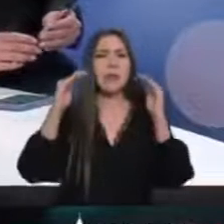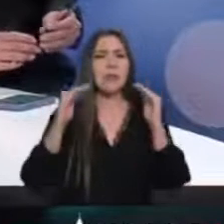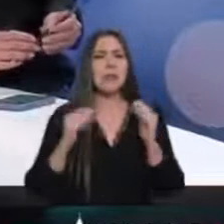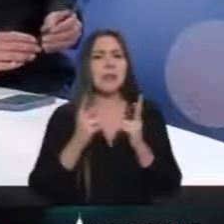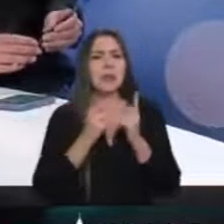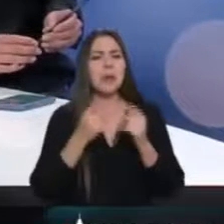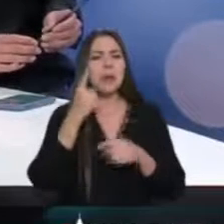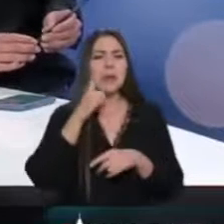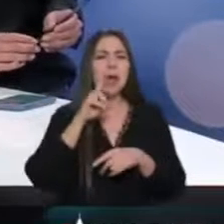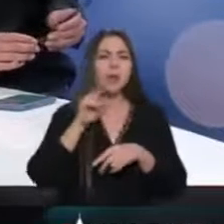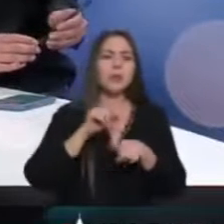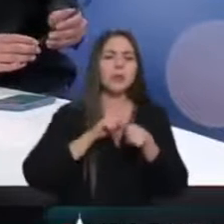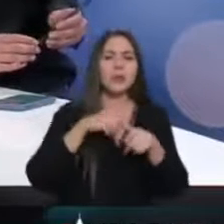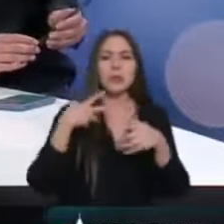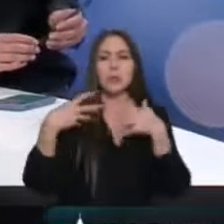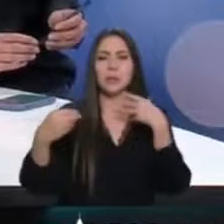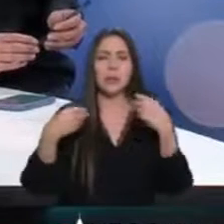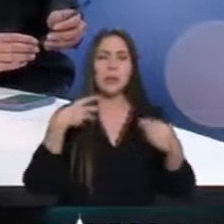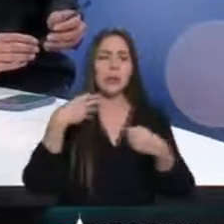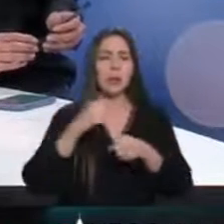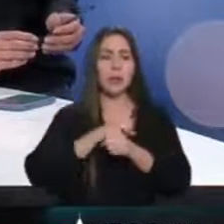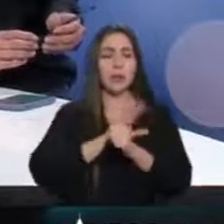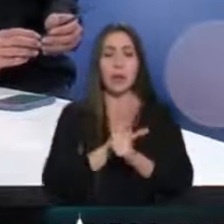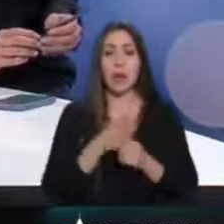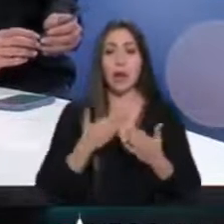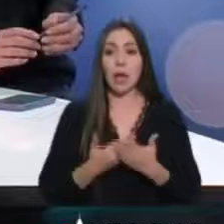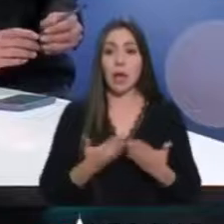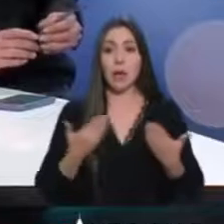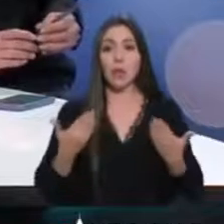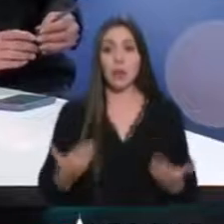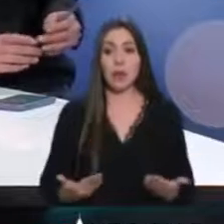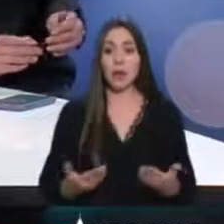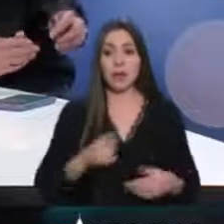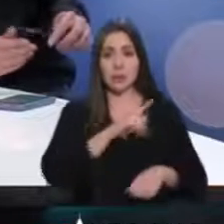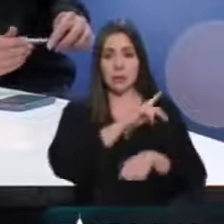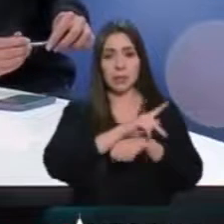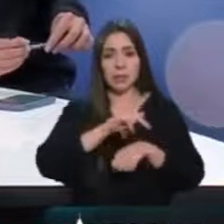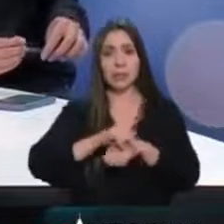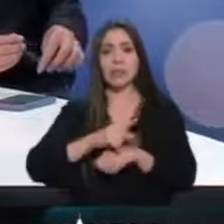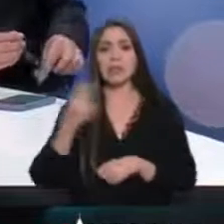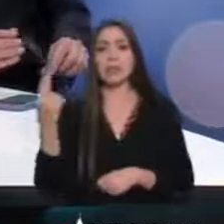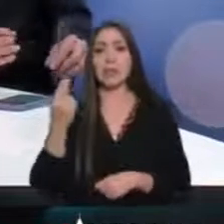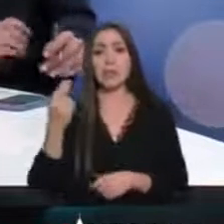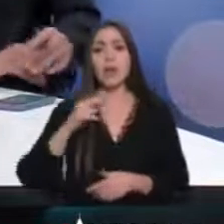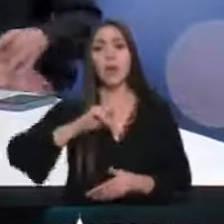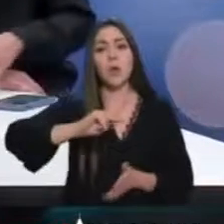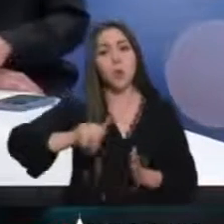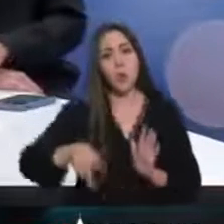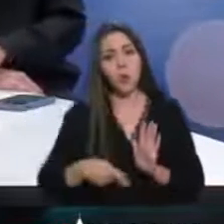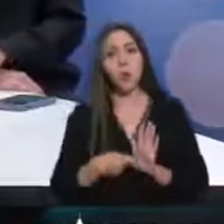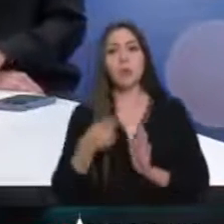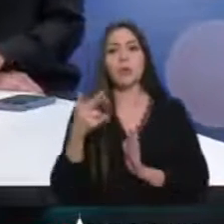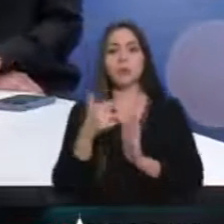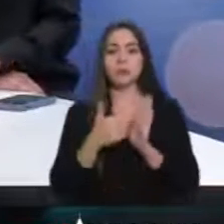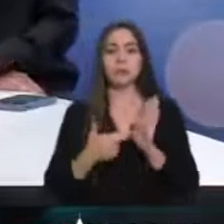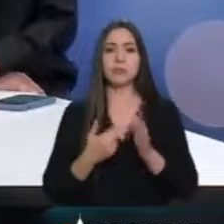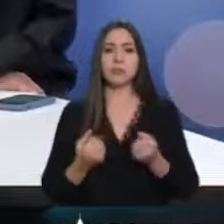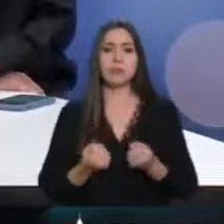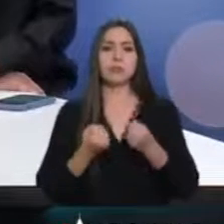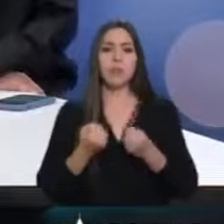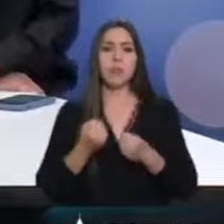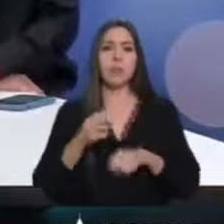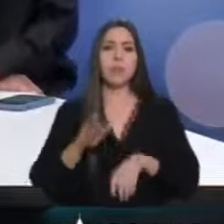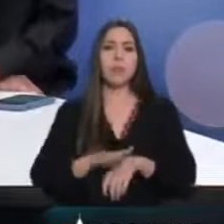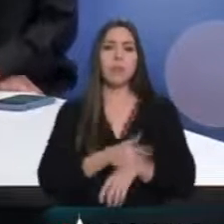para mitigar los contagios de COVID-19, hoy se ven en la necesidad de volverlas a aplicar debido a